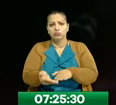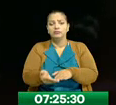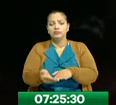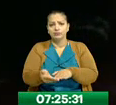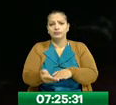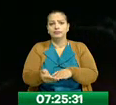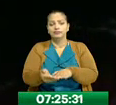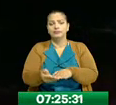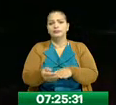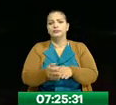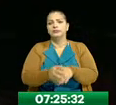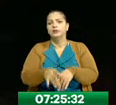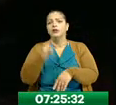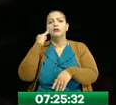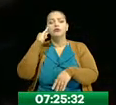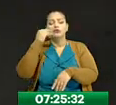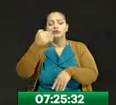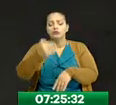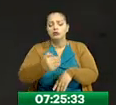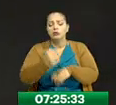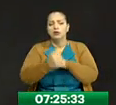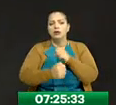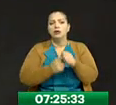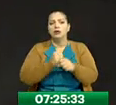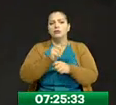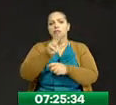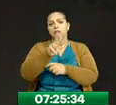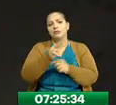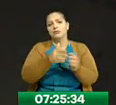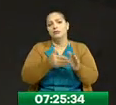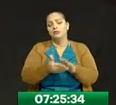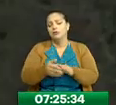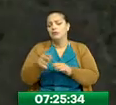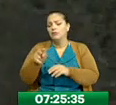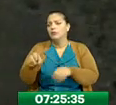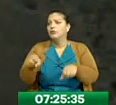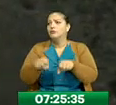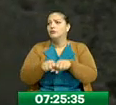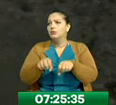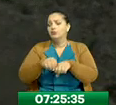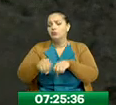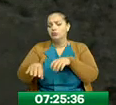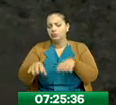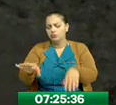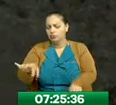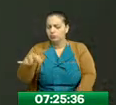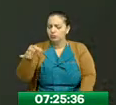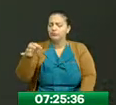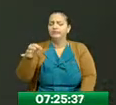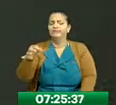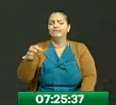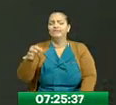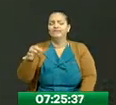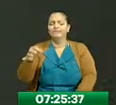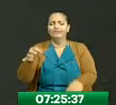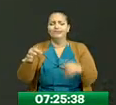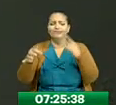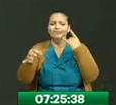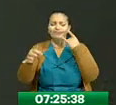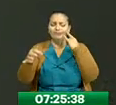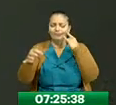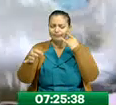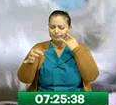manera, de la pequeña de 3, miramos sus zapatitos por doquier. Al parecer mostraba lo inquieta que era en